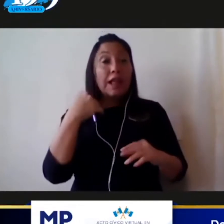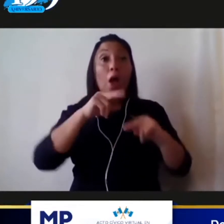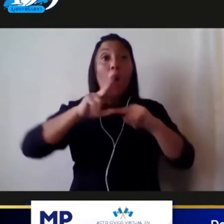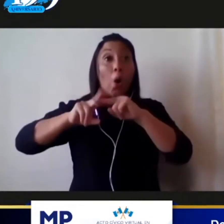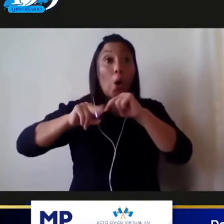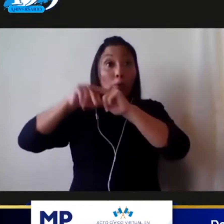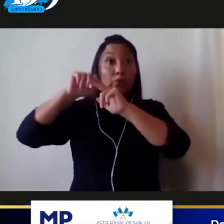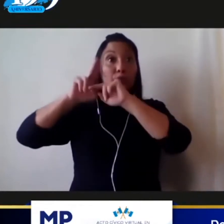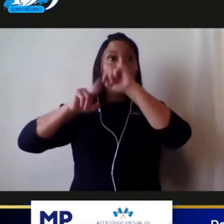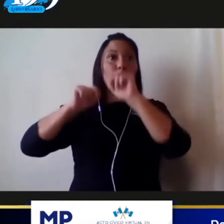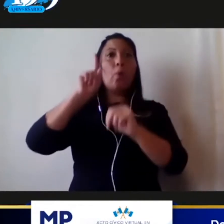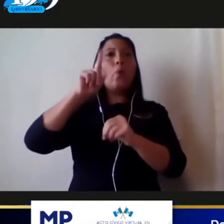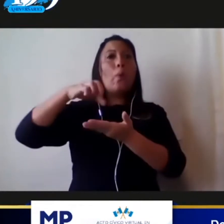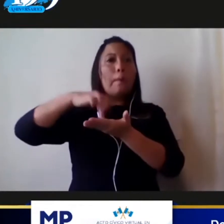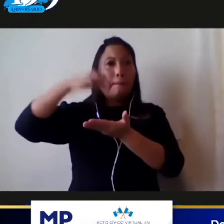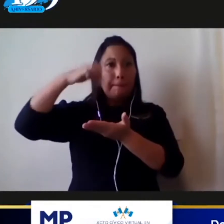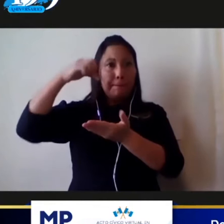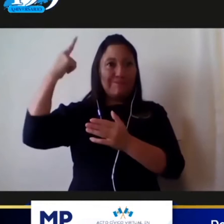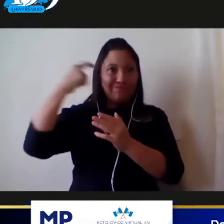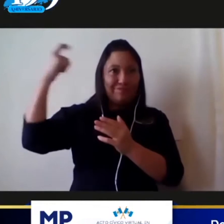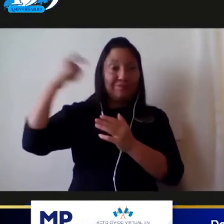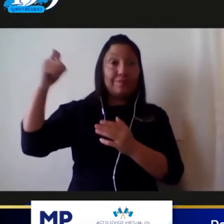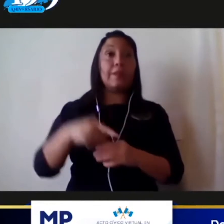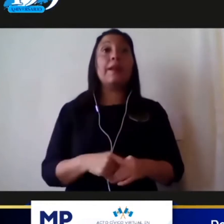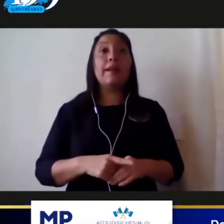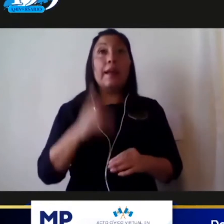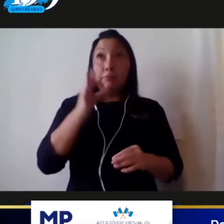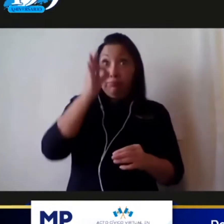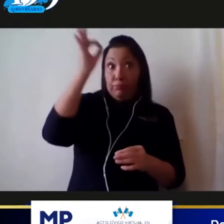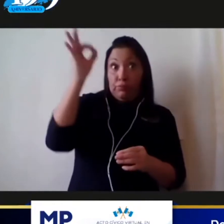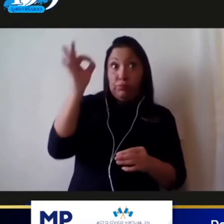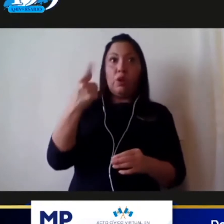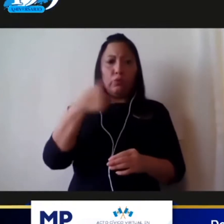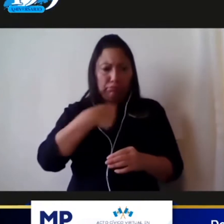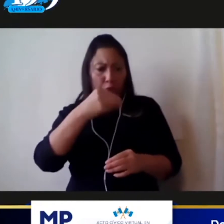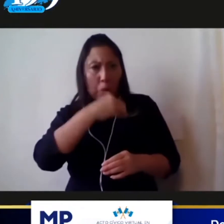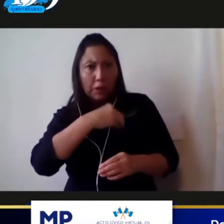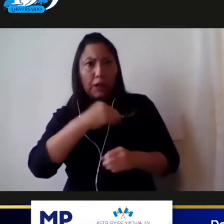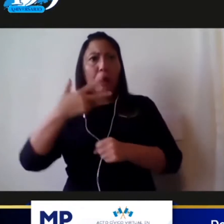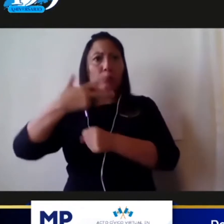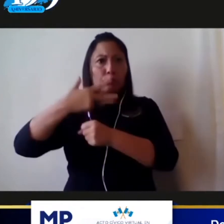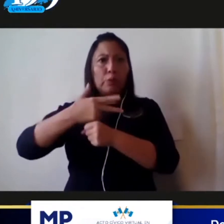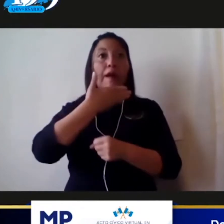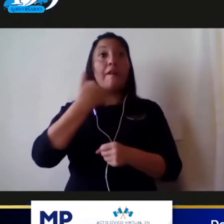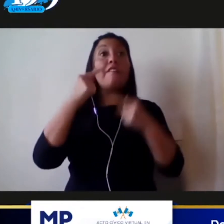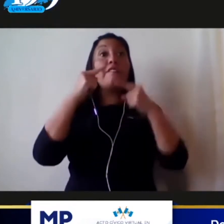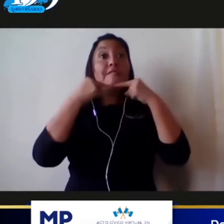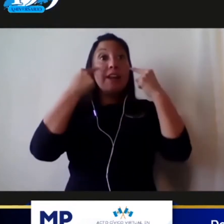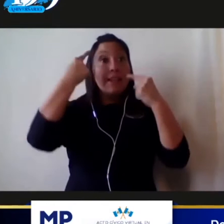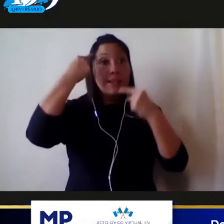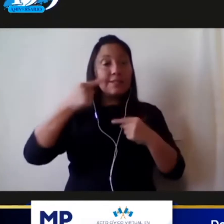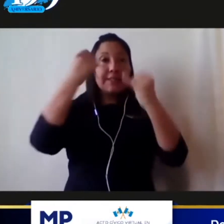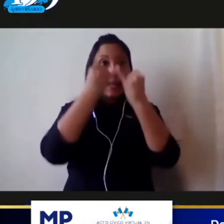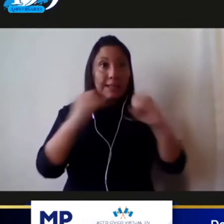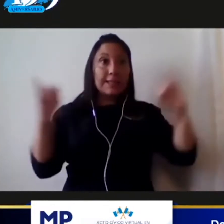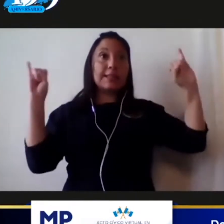el país que soñamos, sino al que merecemos también. Feliz Día de la